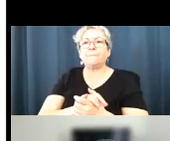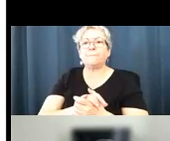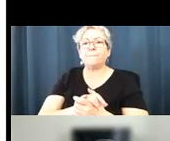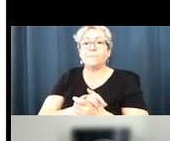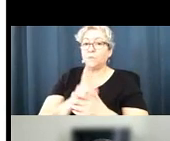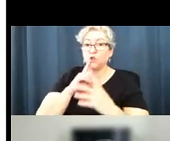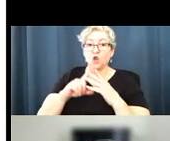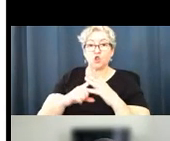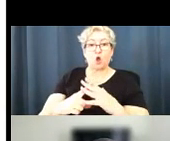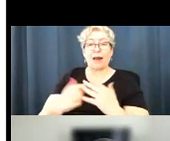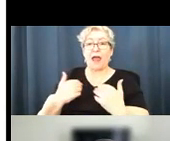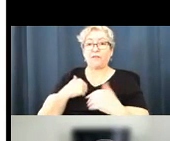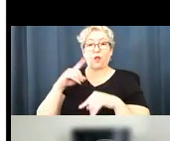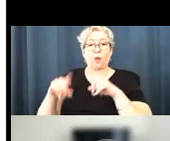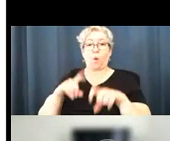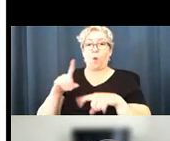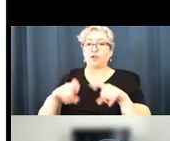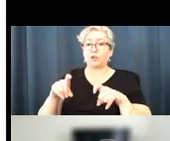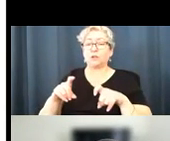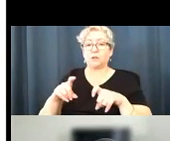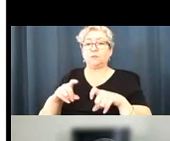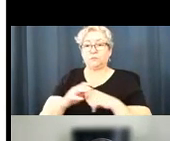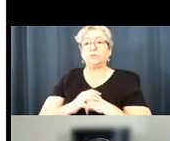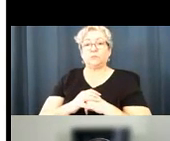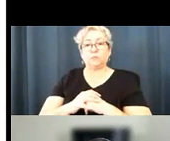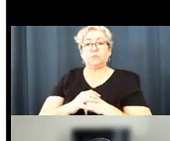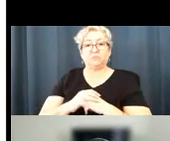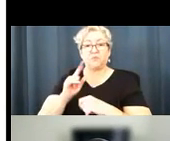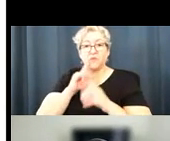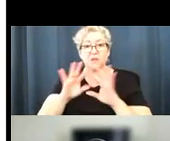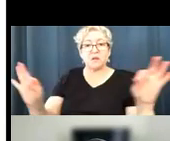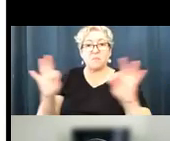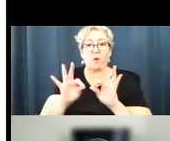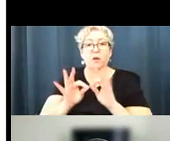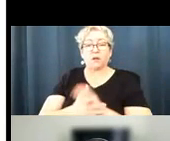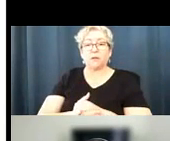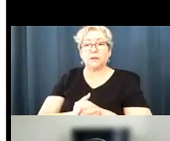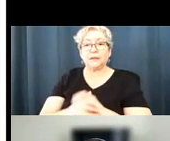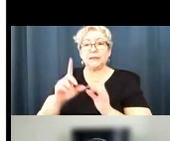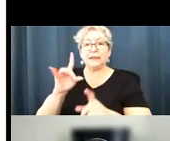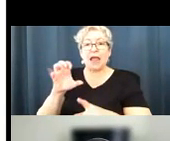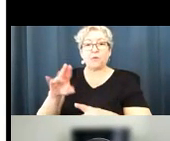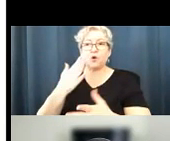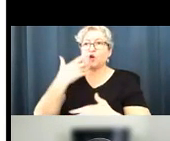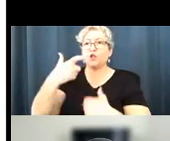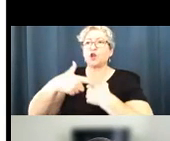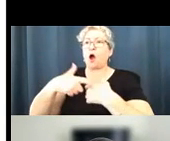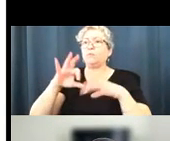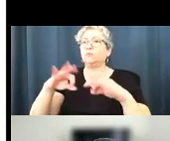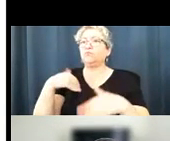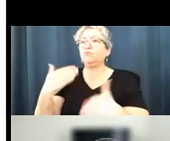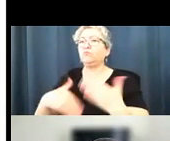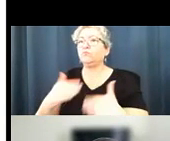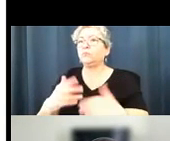también. Simplemente comenzando y tener esas preguntas es algo muy importante. Darren, estamos bien de